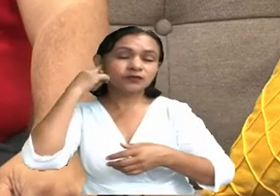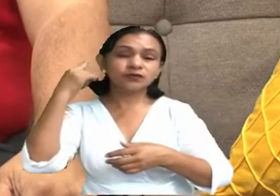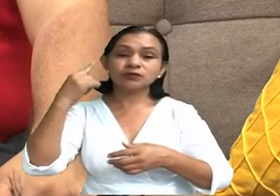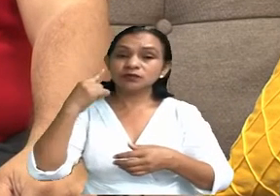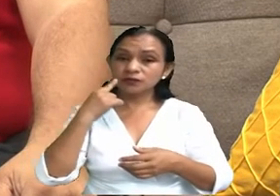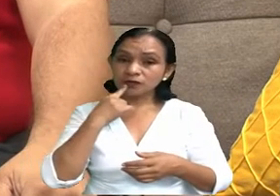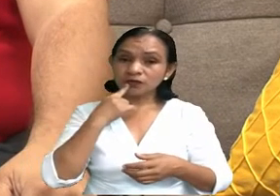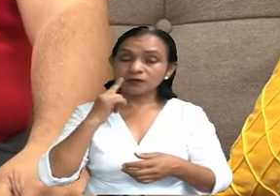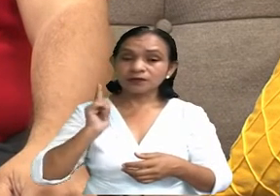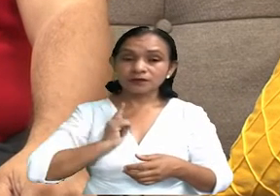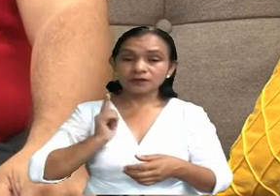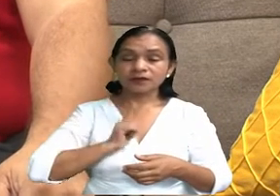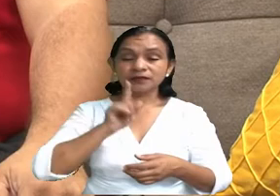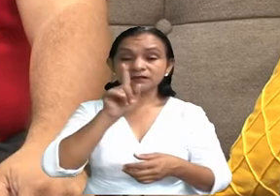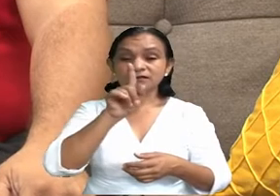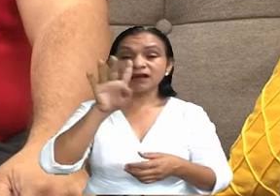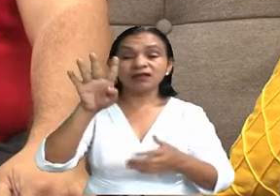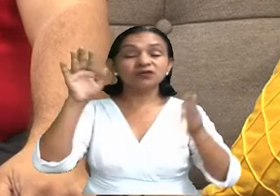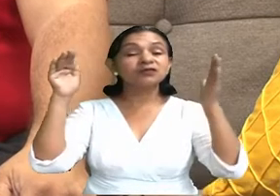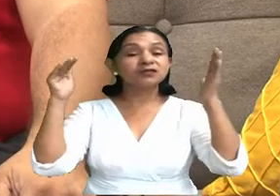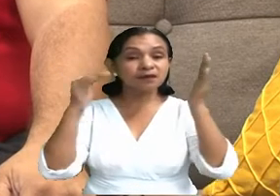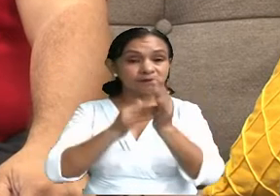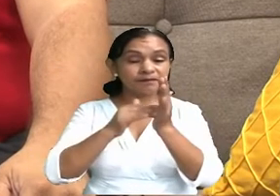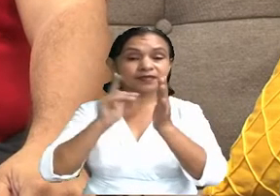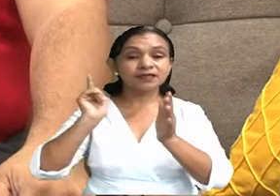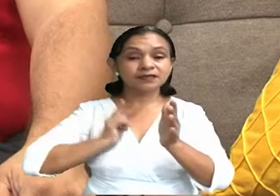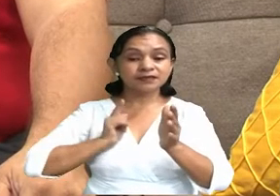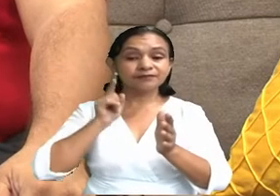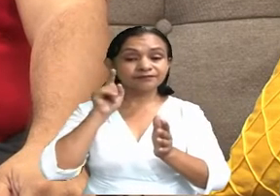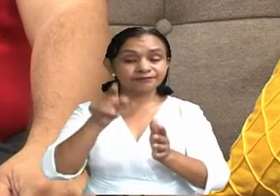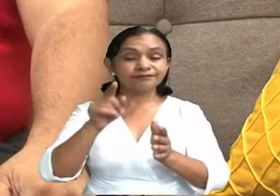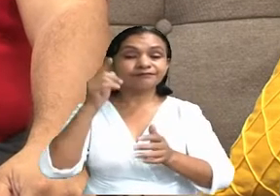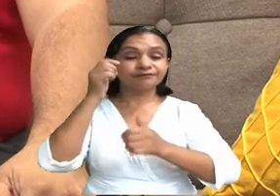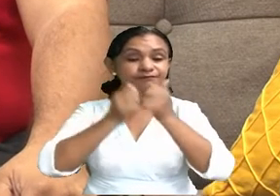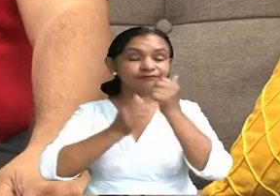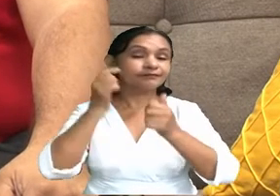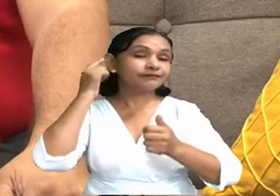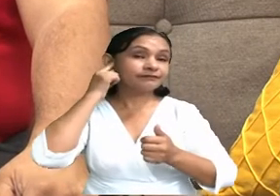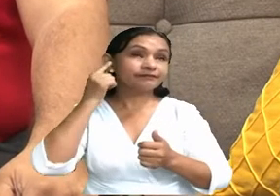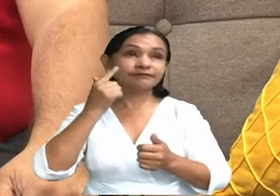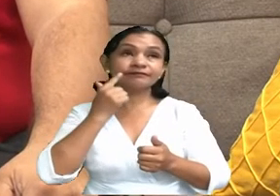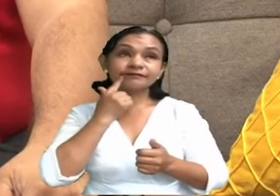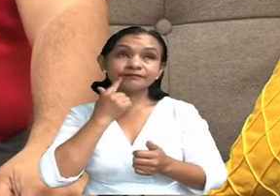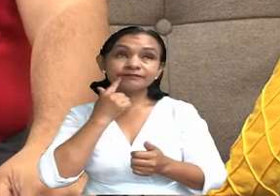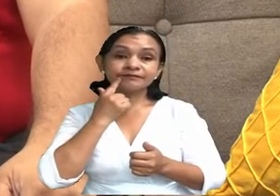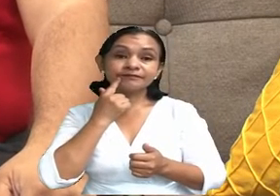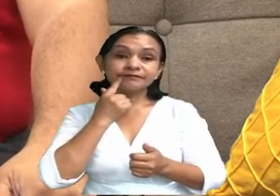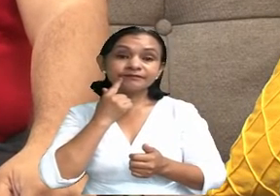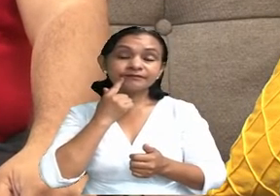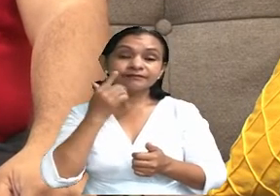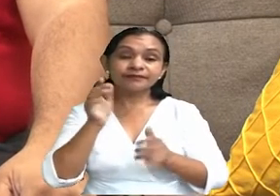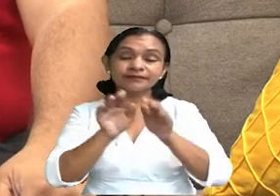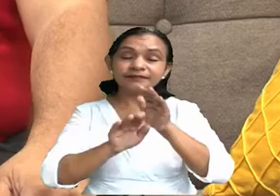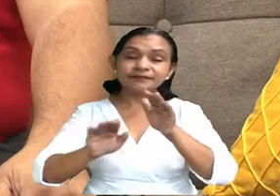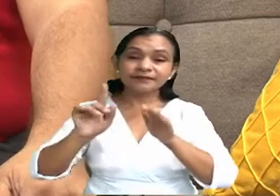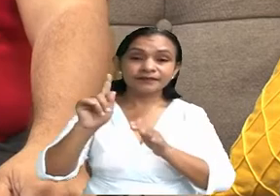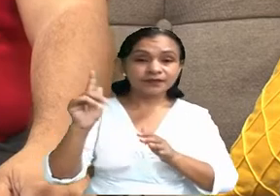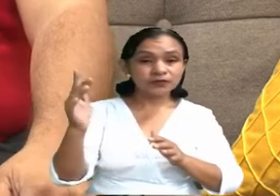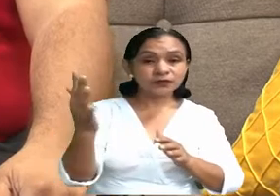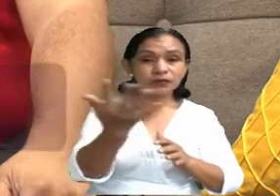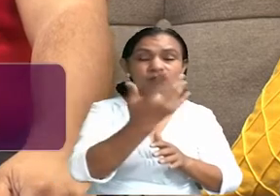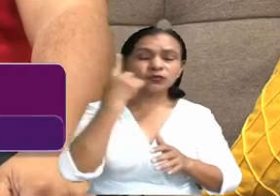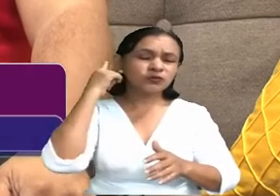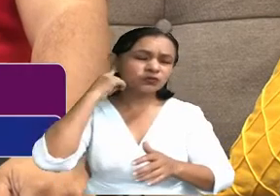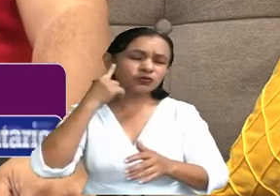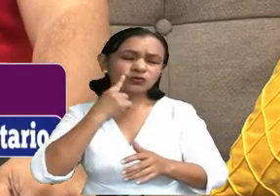que aparecen en el programa Todos con Voz diagnosticados con problemas auditivos. Generalmente, casi todos son